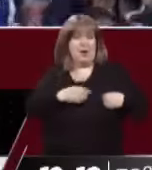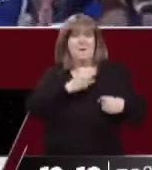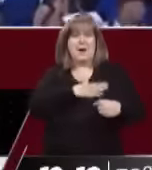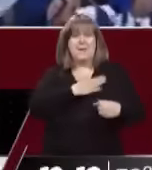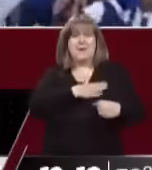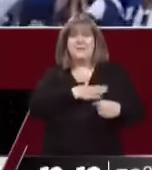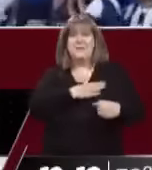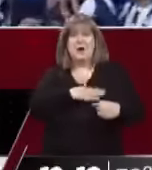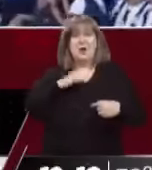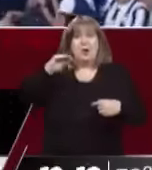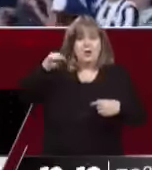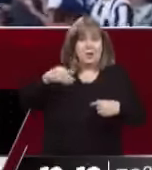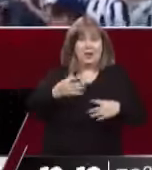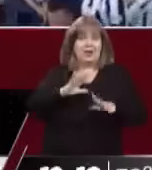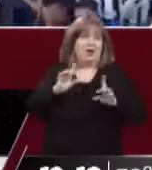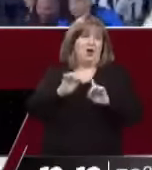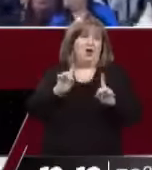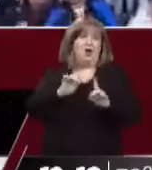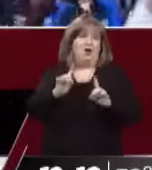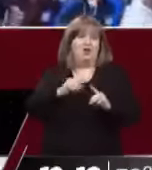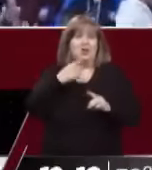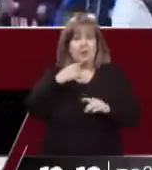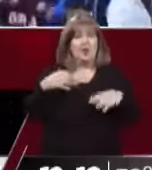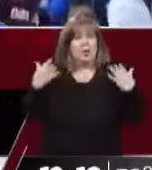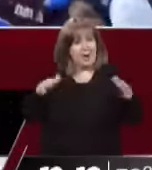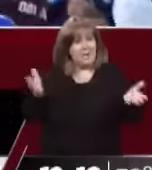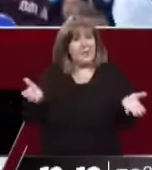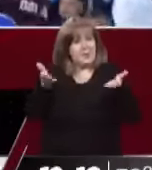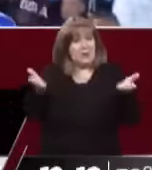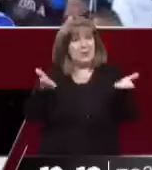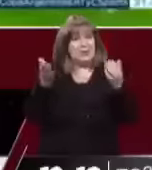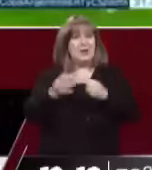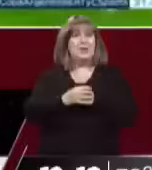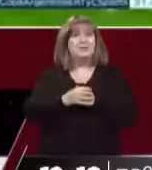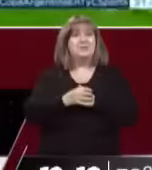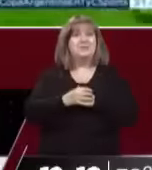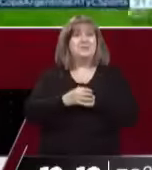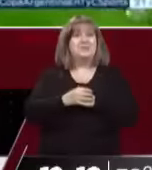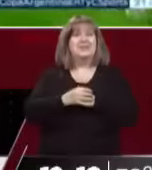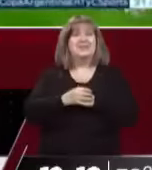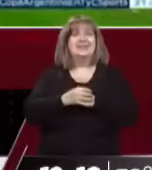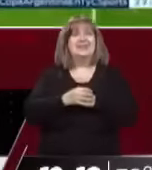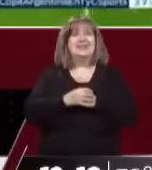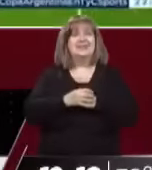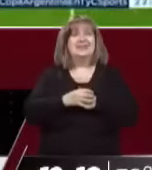la cabeza y otra vez te vengo a ver. Un canto sin insulto, una maravilla.